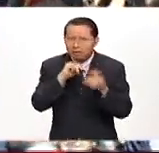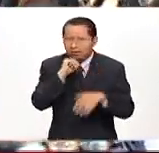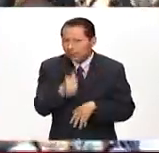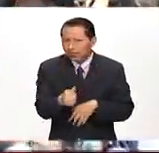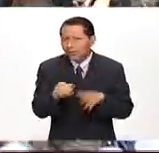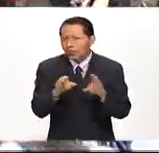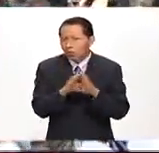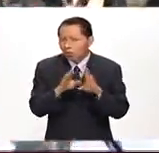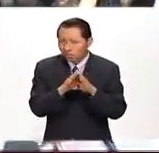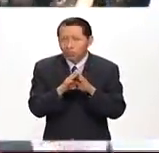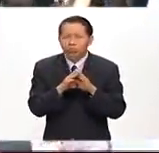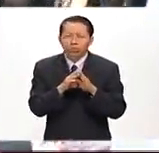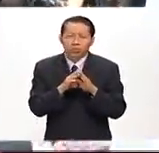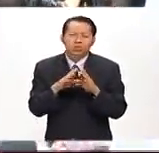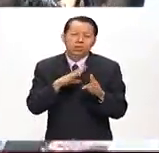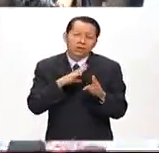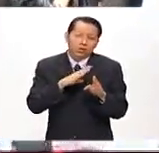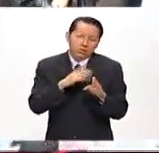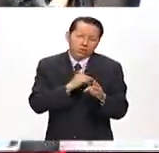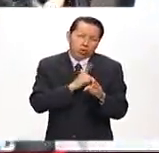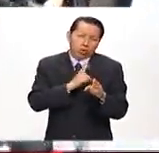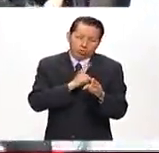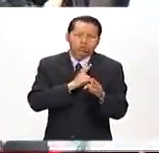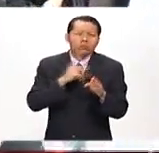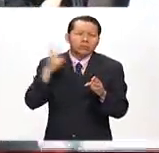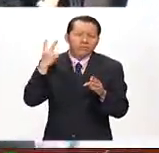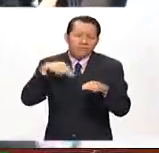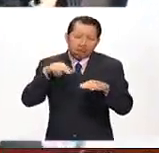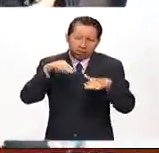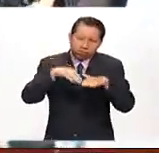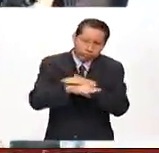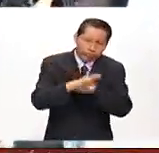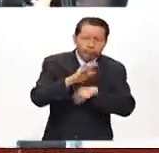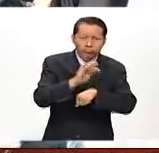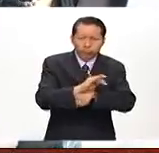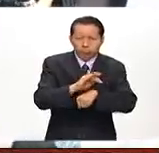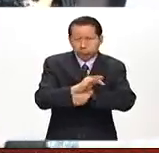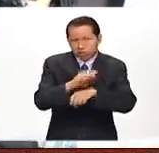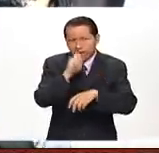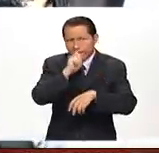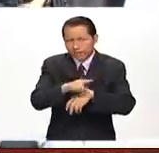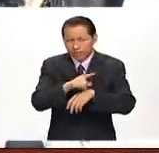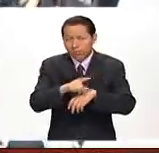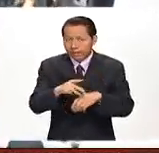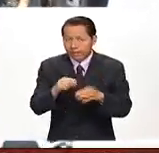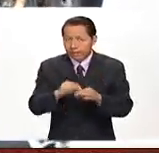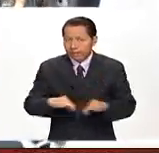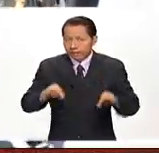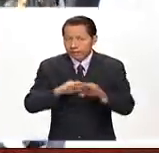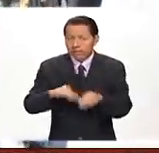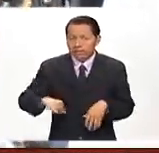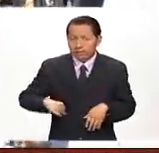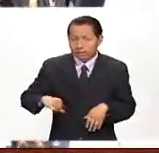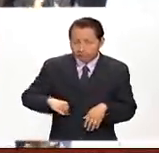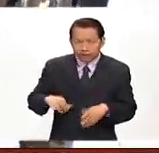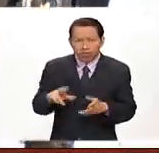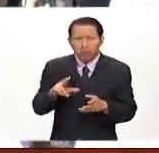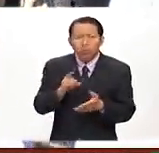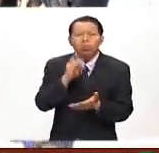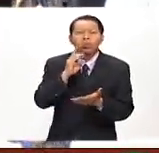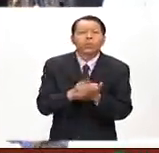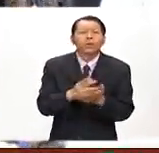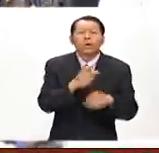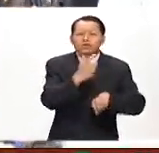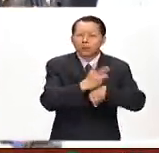¿no? O autoexiliados del régimen turco. Este fenómeno es bien interesante porque no nada más está pasando en los